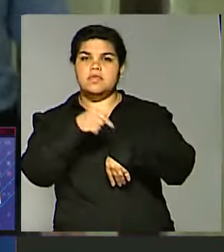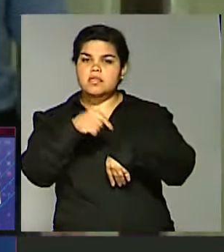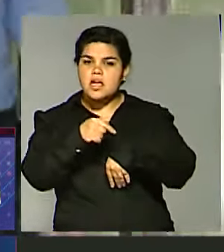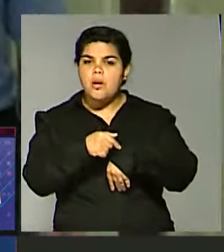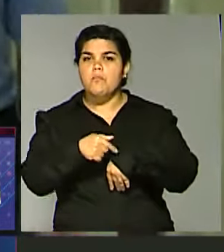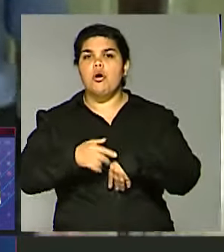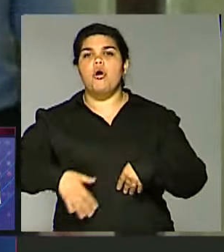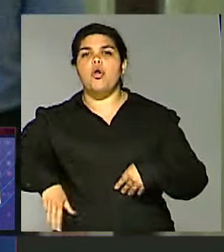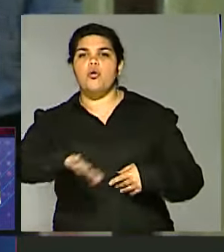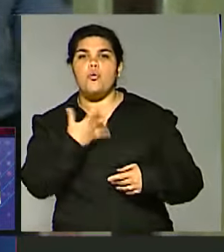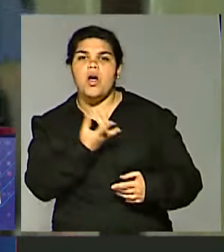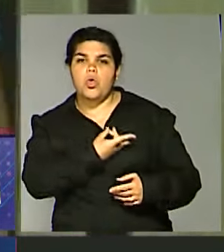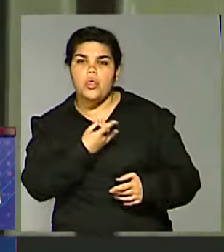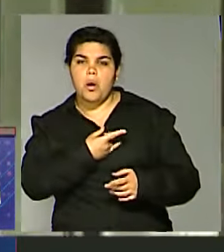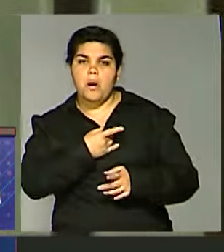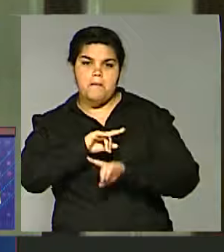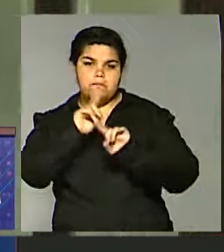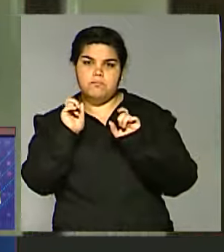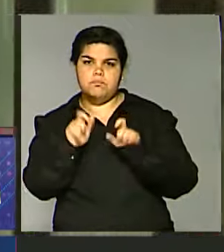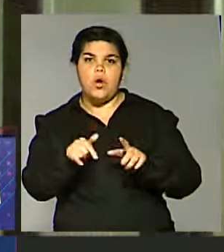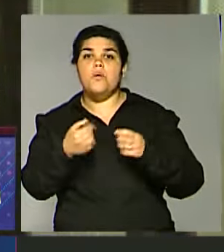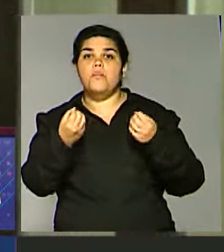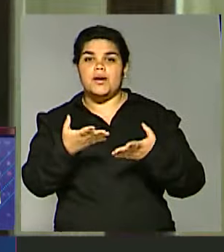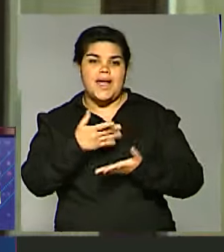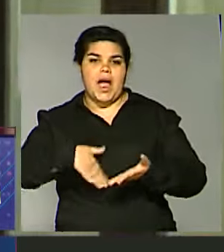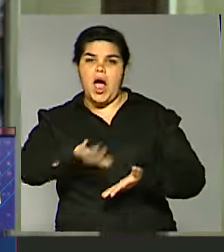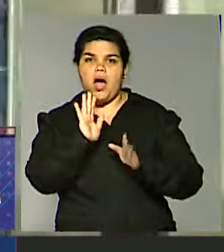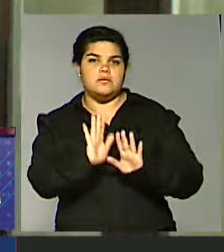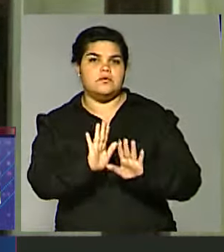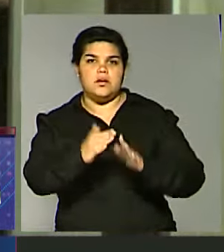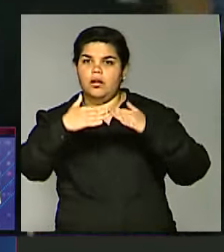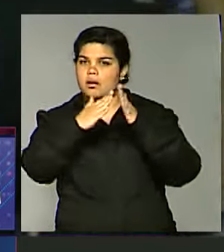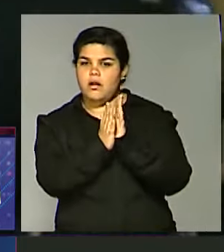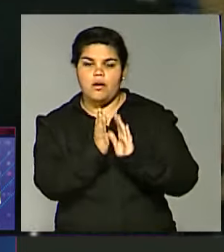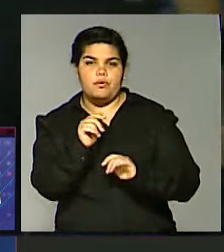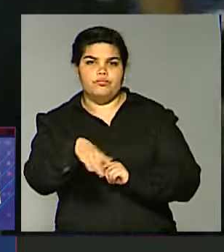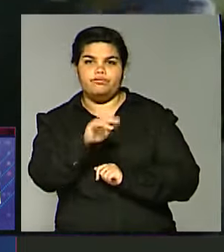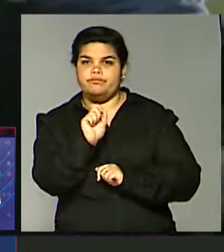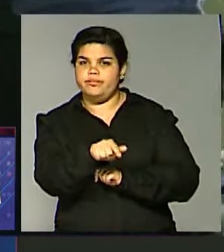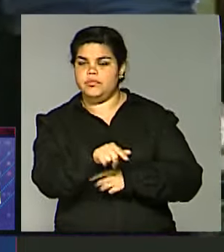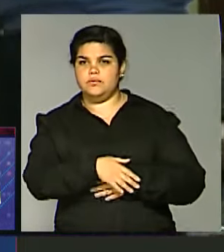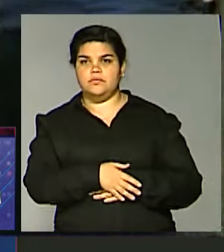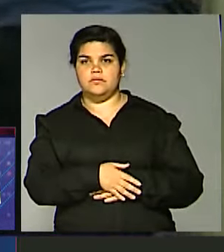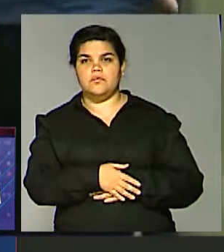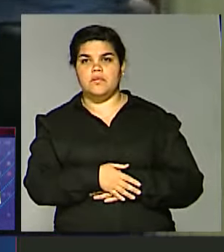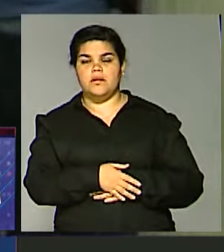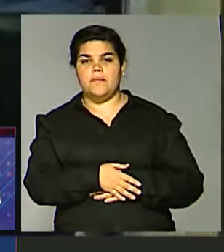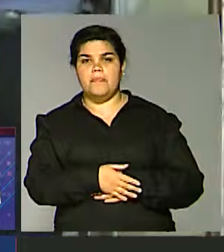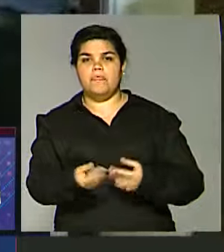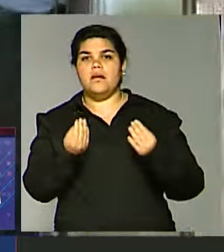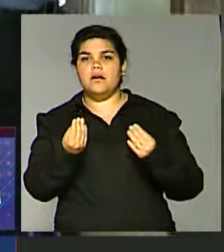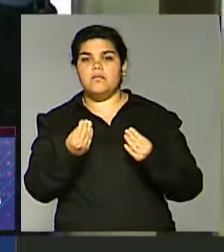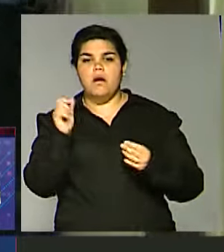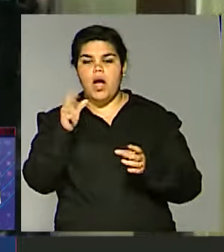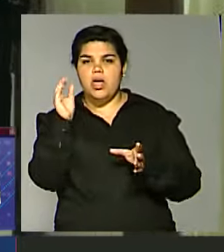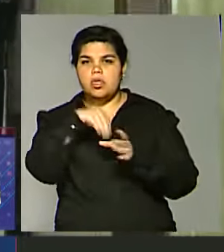por la propia actitud que tiene la institución religiosa, que, bueno, tiene enquistado dentro de su estructura un sistema de